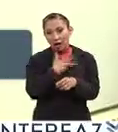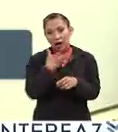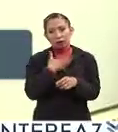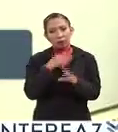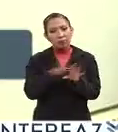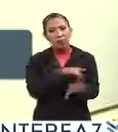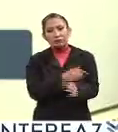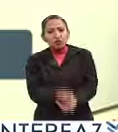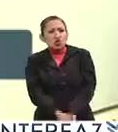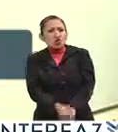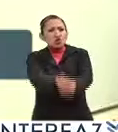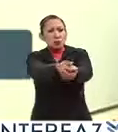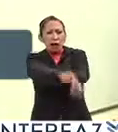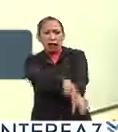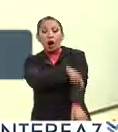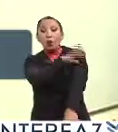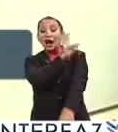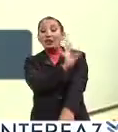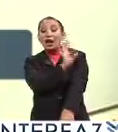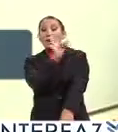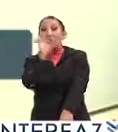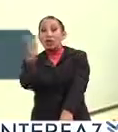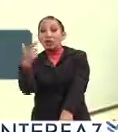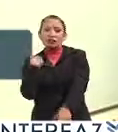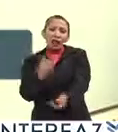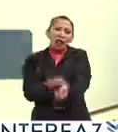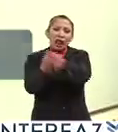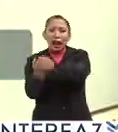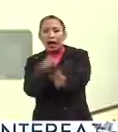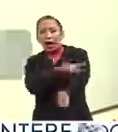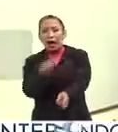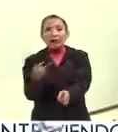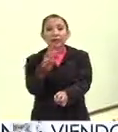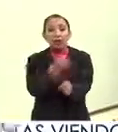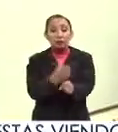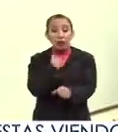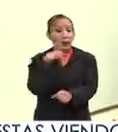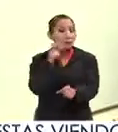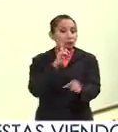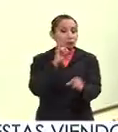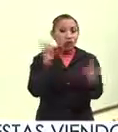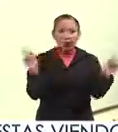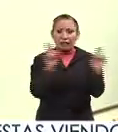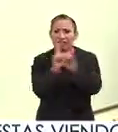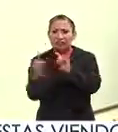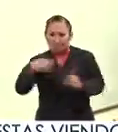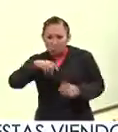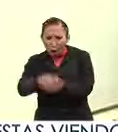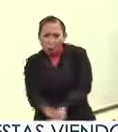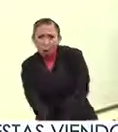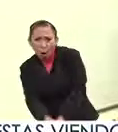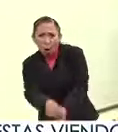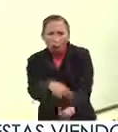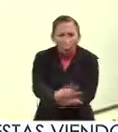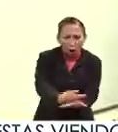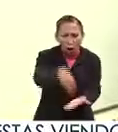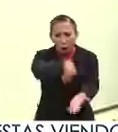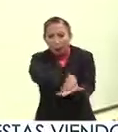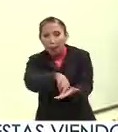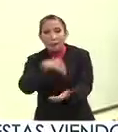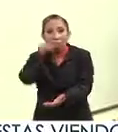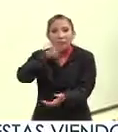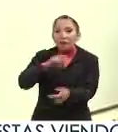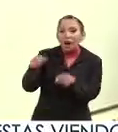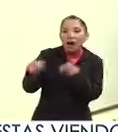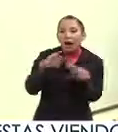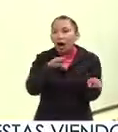más largo de la historia, terminó 40-42, el segundo set, las jugadoras tiradas en el piso y mi jefe de